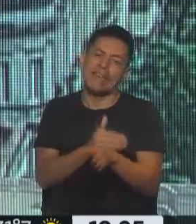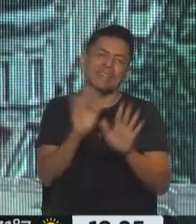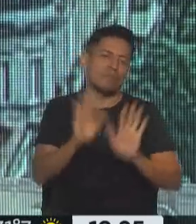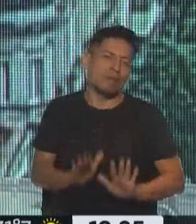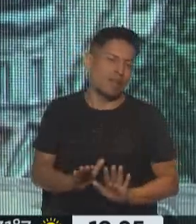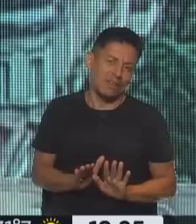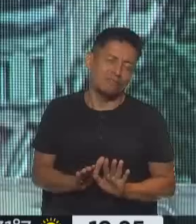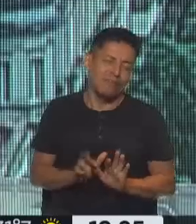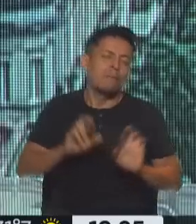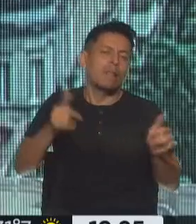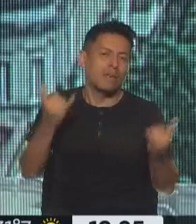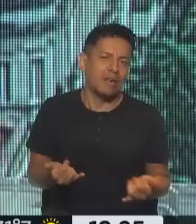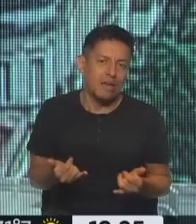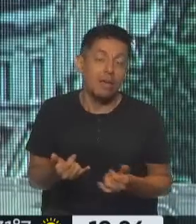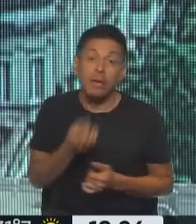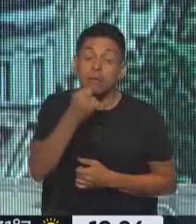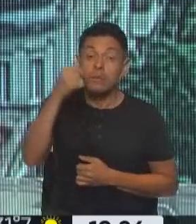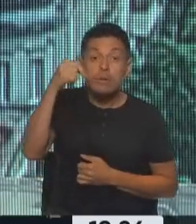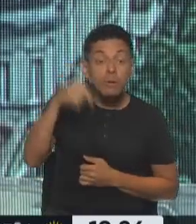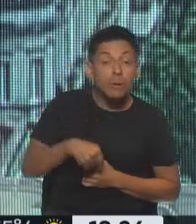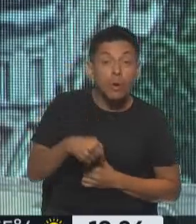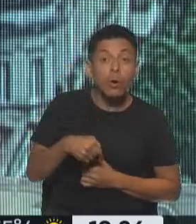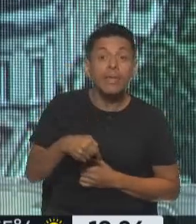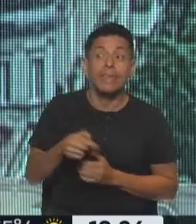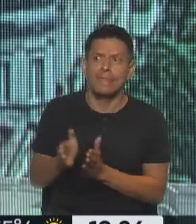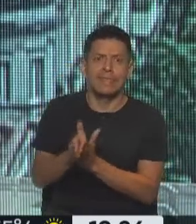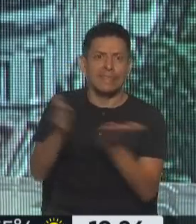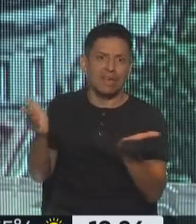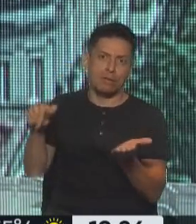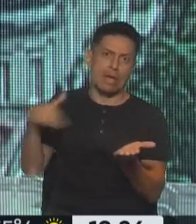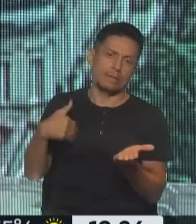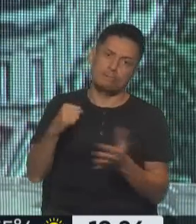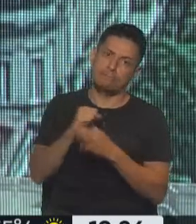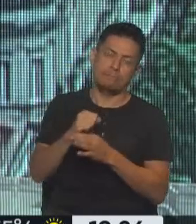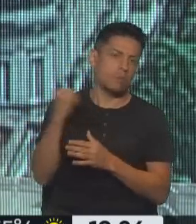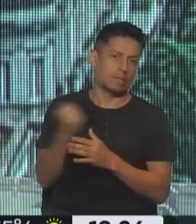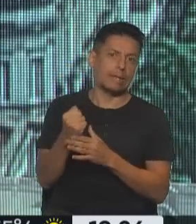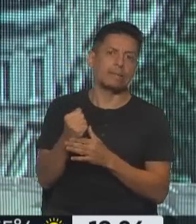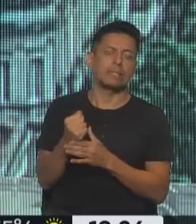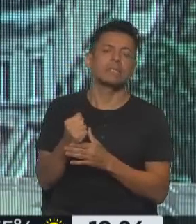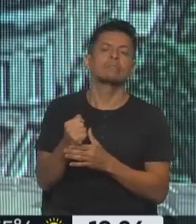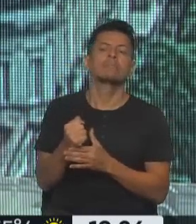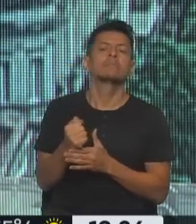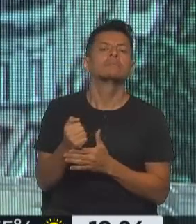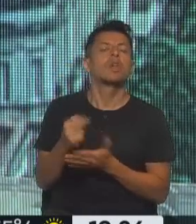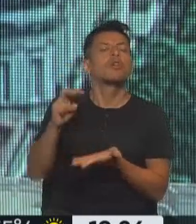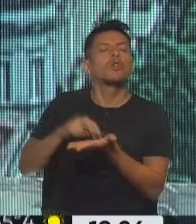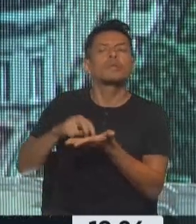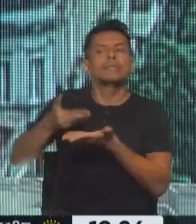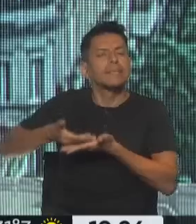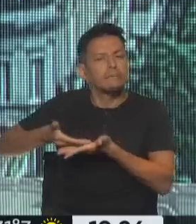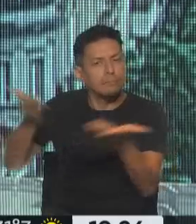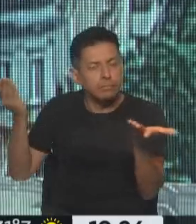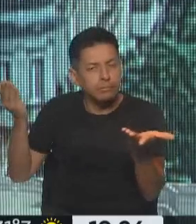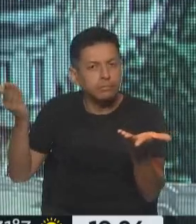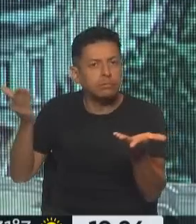ellos. Hoy, por ejemplo, uno de los grandes diarios, el gran diario argentino, saca que en una